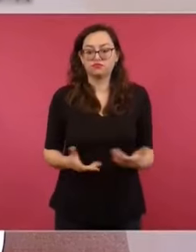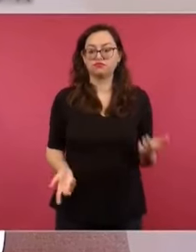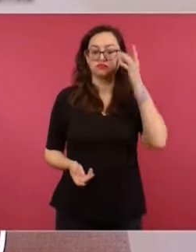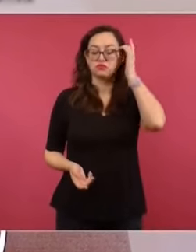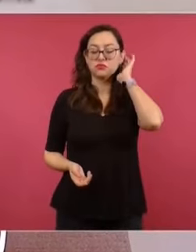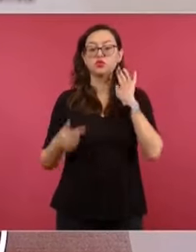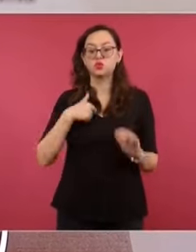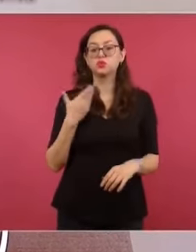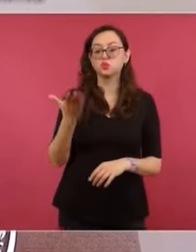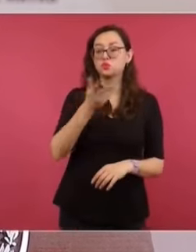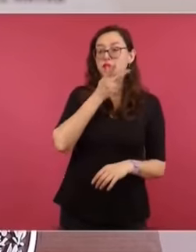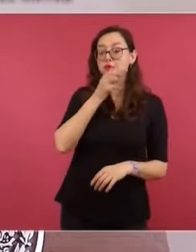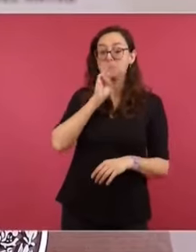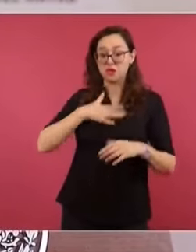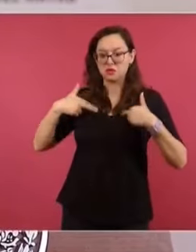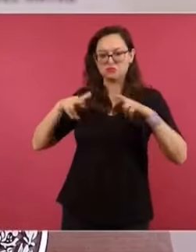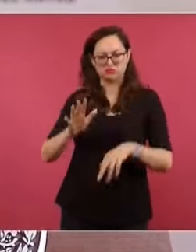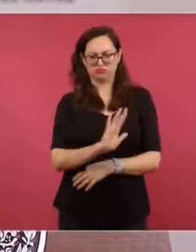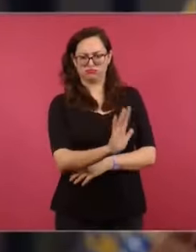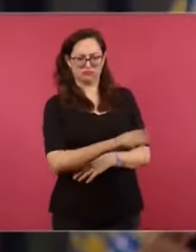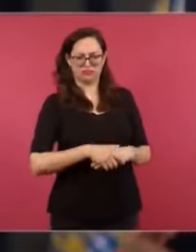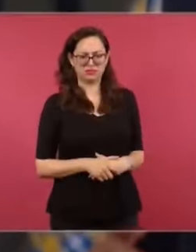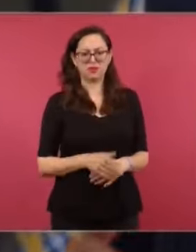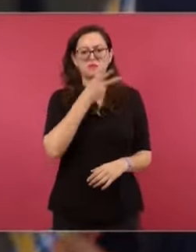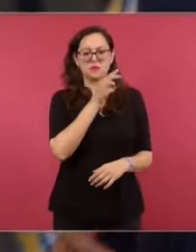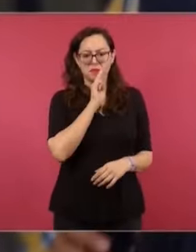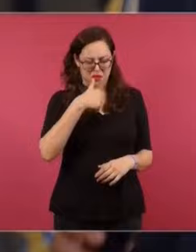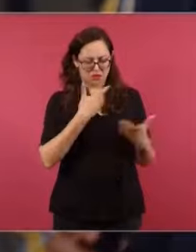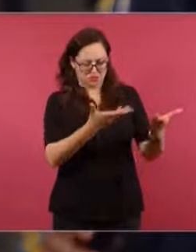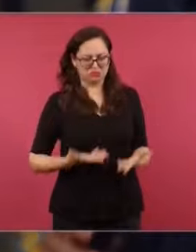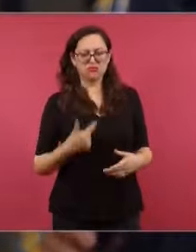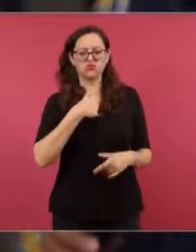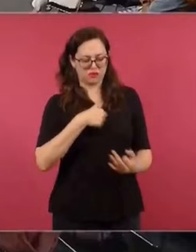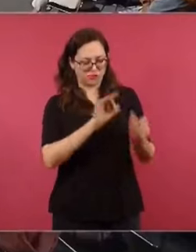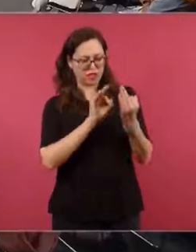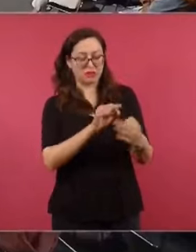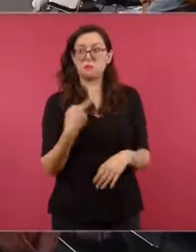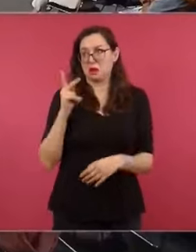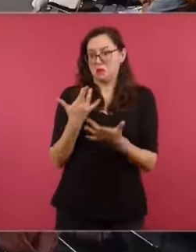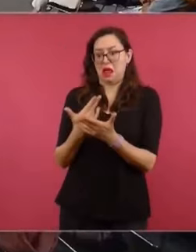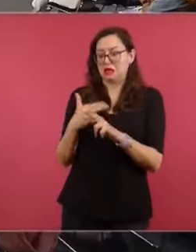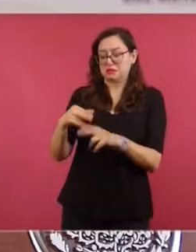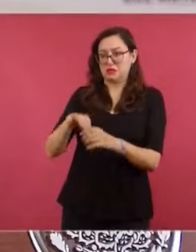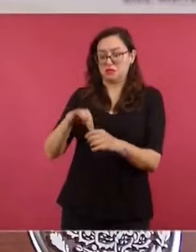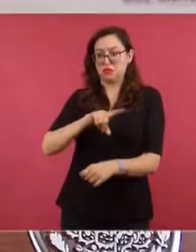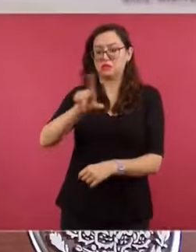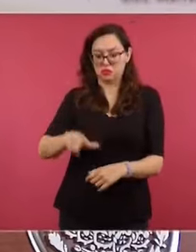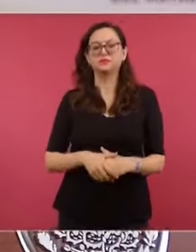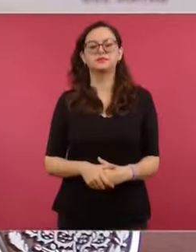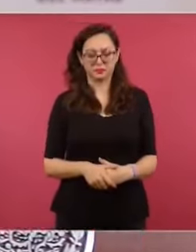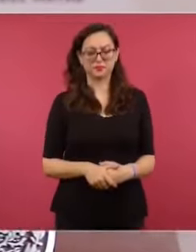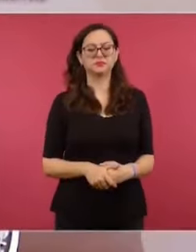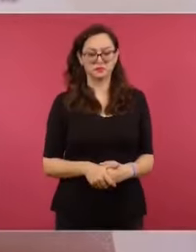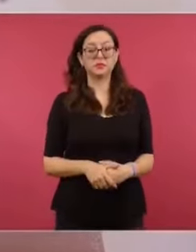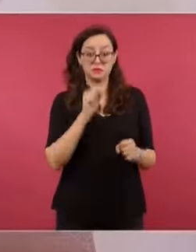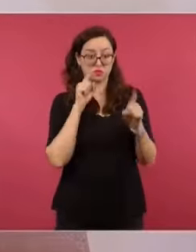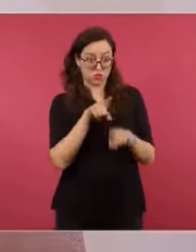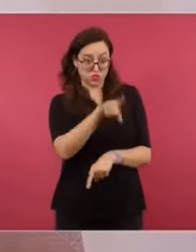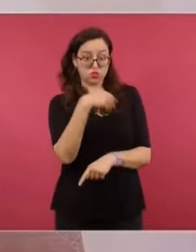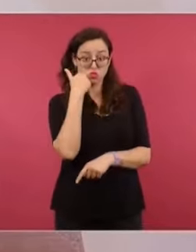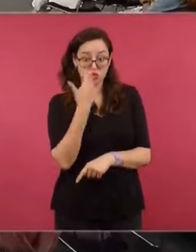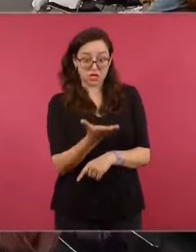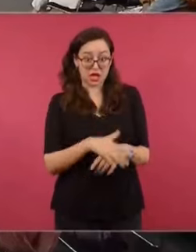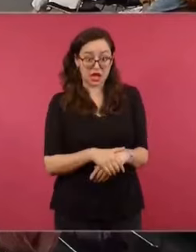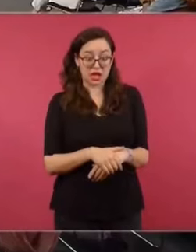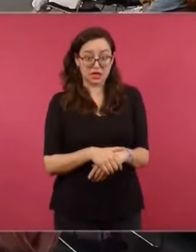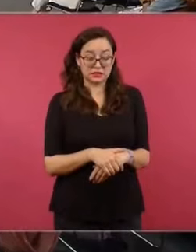madres y los padres y PR pero que vengan las madres y los padres los voy a recibir las elecciones voy a recibir Sí pero este tráiganme por escrito ustedes la